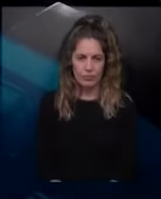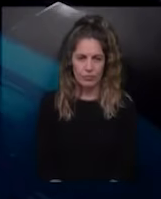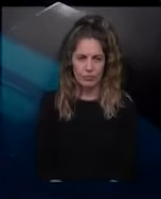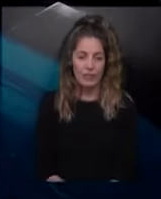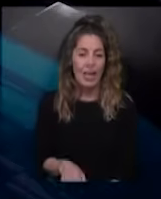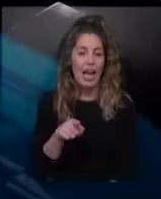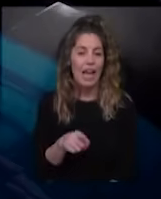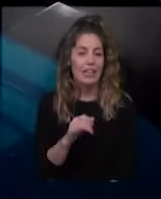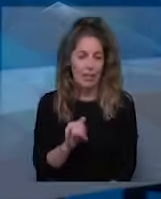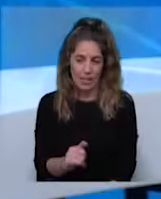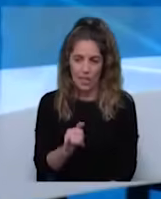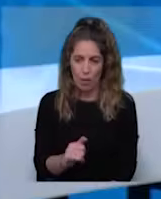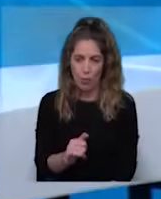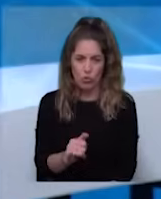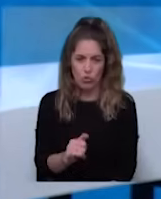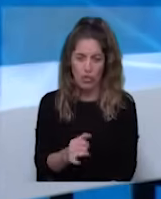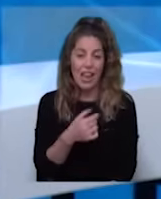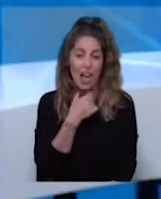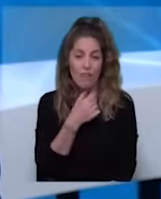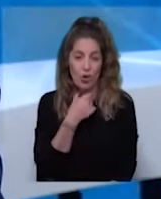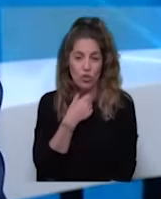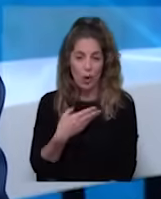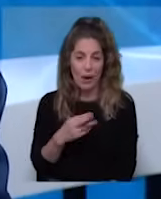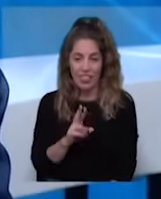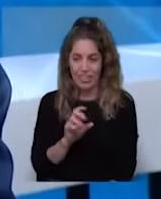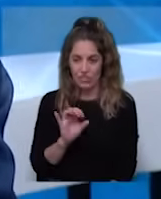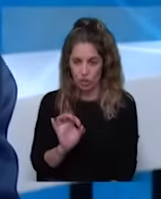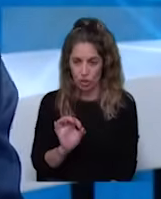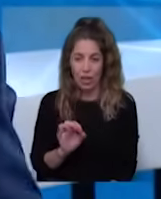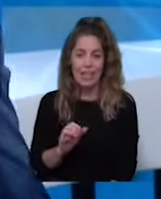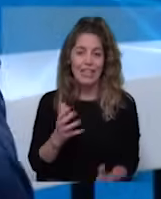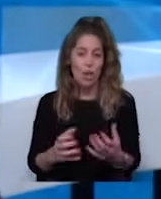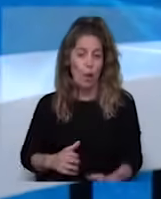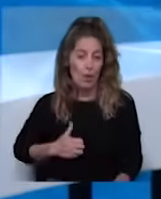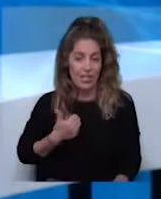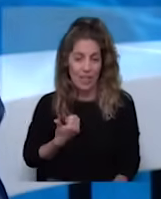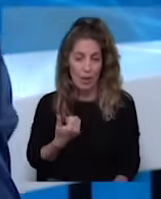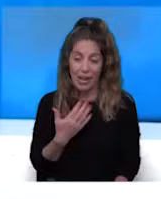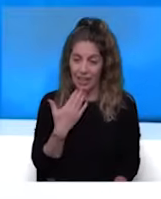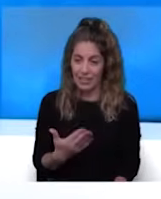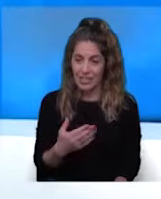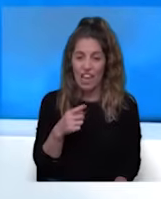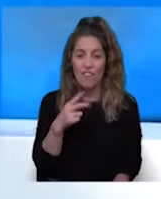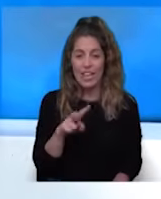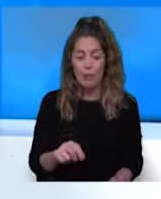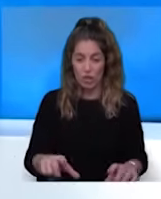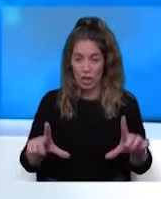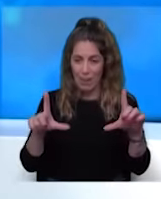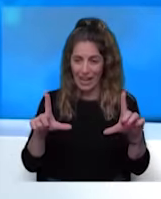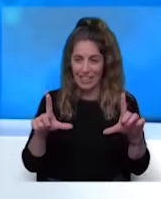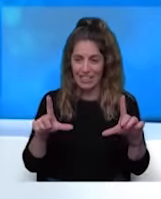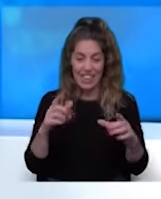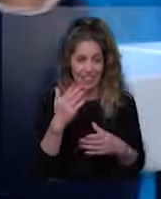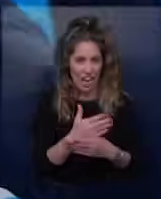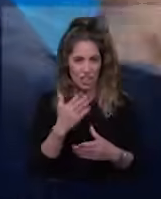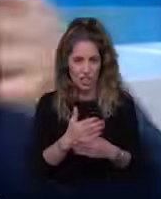Bueno ahí teníamos Entonces ese te en La Voz de de bardeo quiero aprovechar también Antonio para para agradecer ahí veíamos imágenes de archivo imágenes ficcion adas la